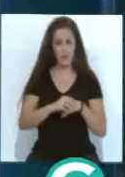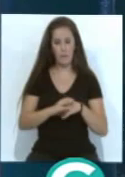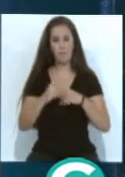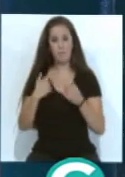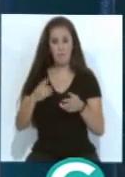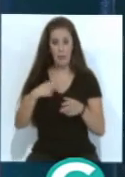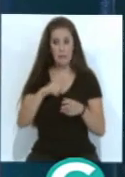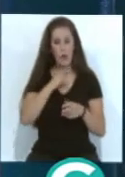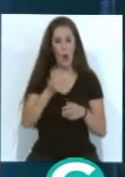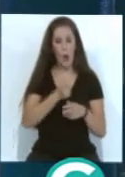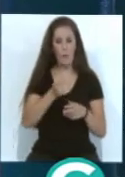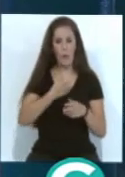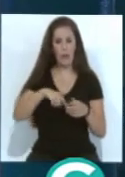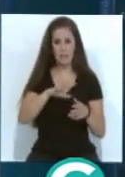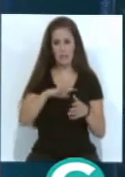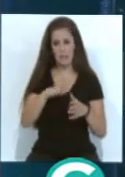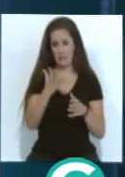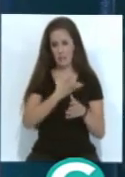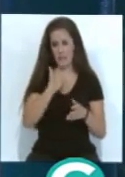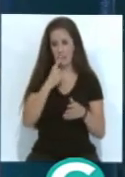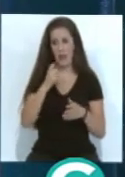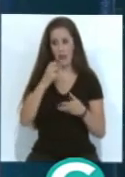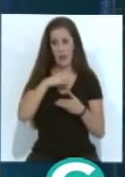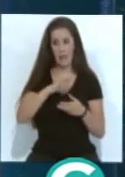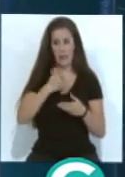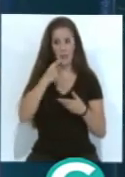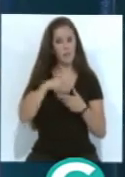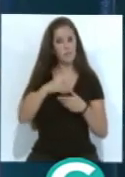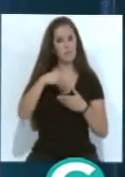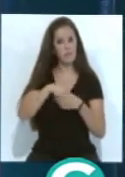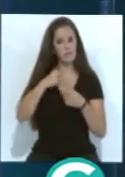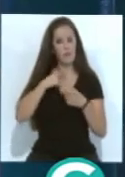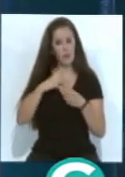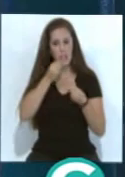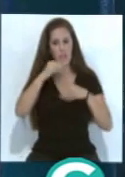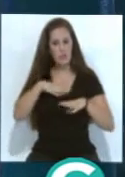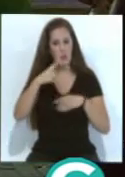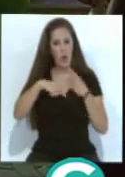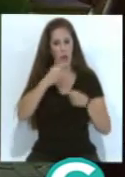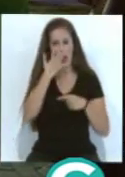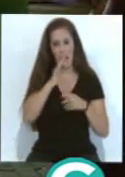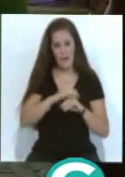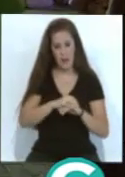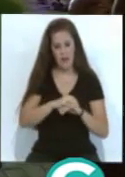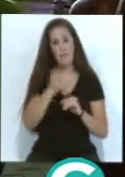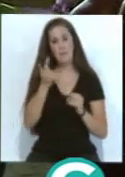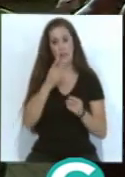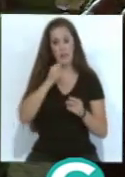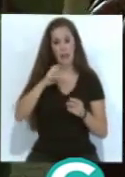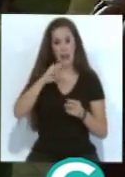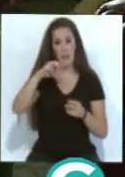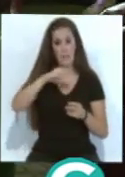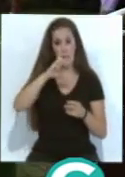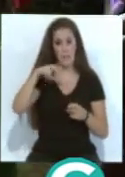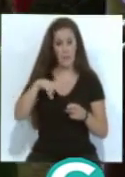La comparsista gaditana se acompañó en el escenario de integrantes de su comparsa a lo largo de su historial carnavalesco. Carmen Jiménez